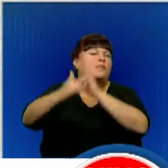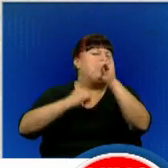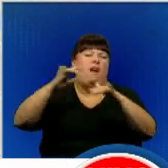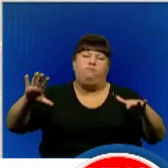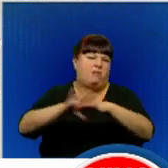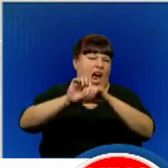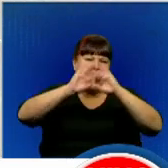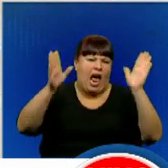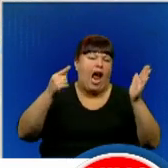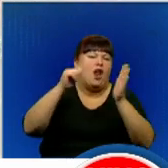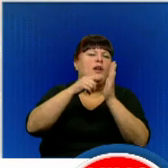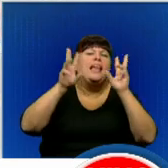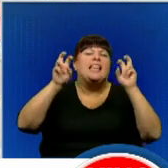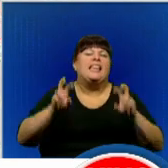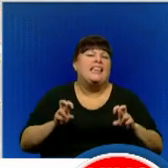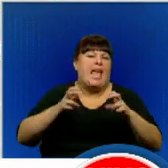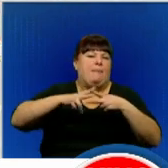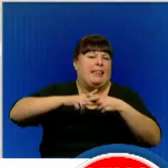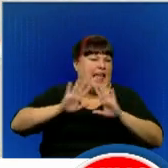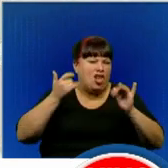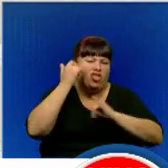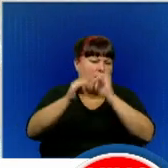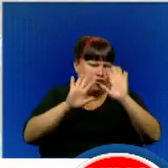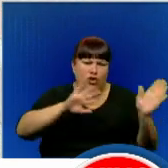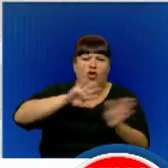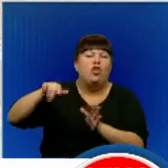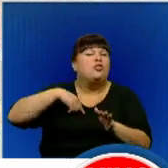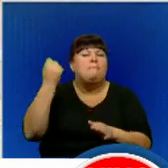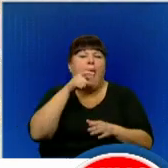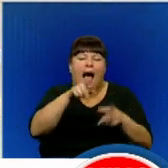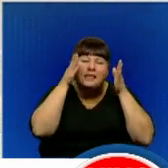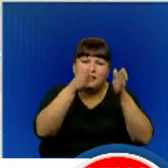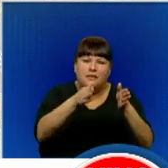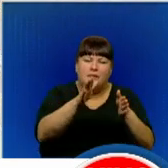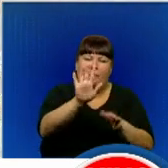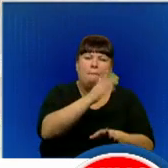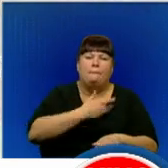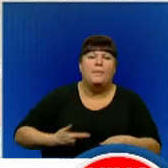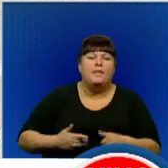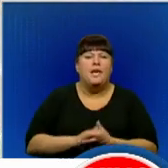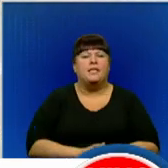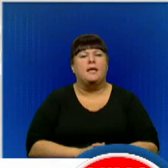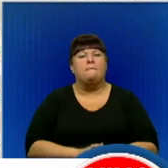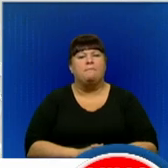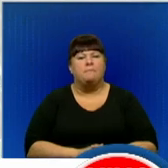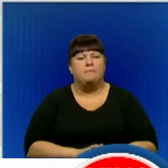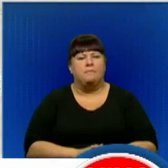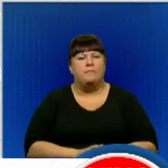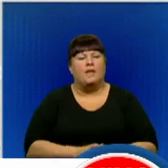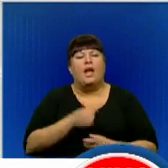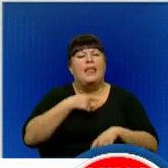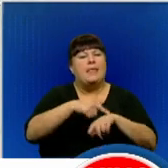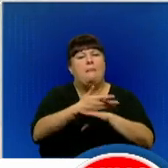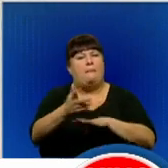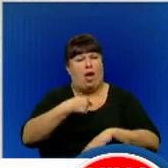perfectamente bien el punto de vista técnico sea cuestión yo quiero hacer hincapié con esto nomás señor presidente y no pasarme